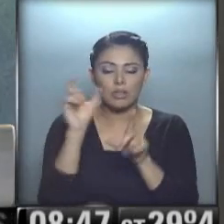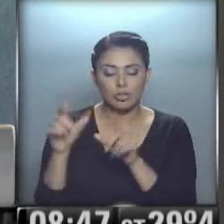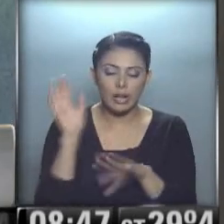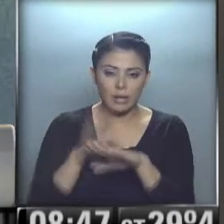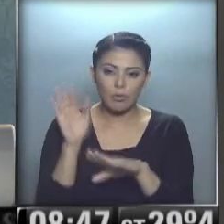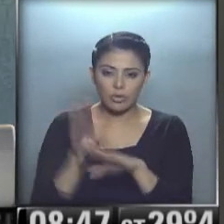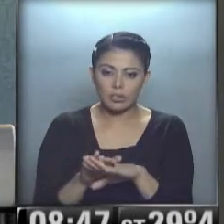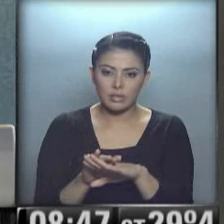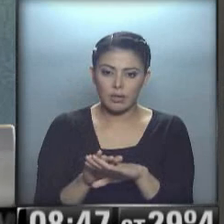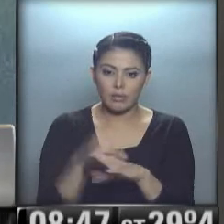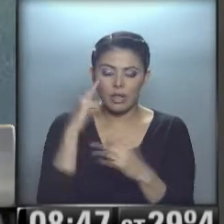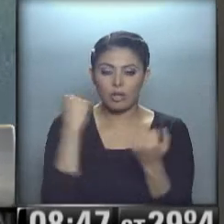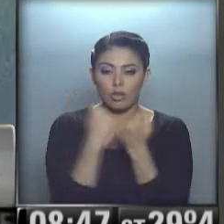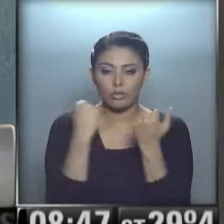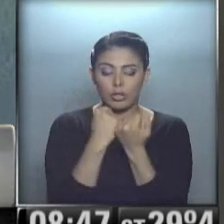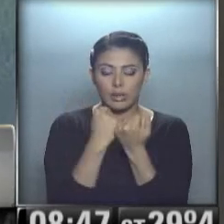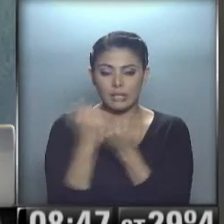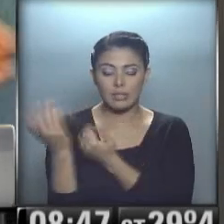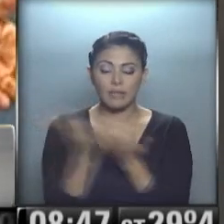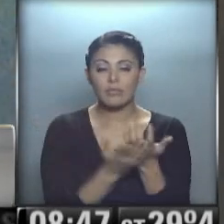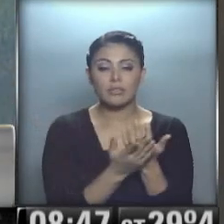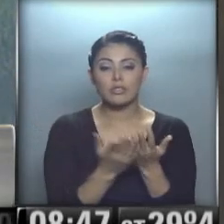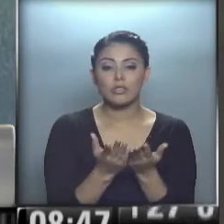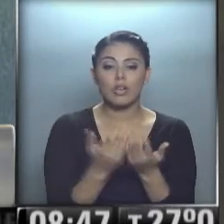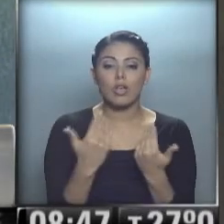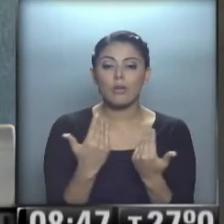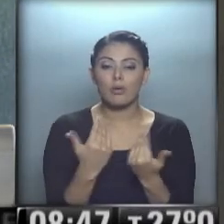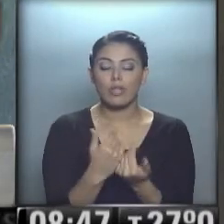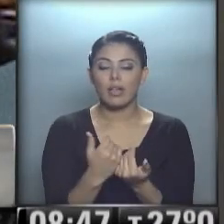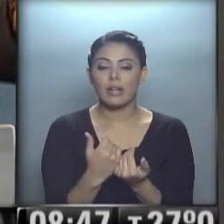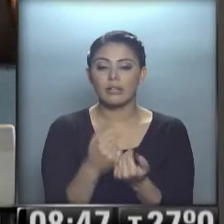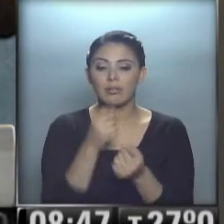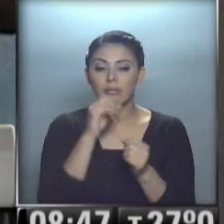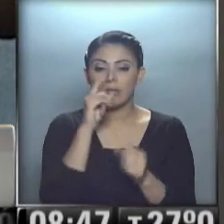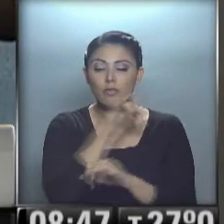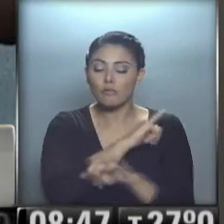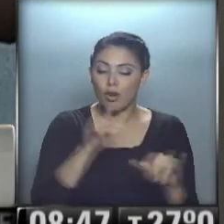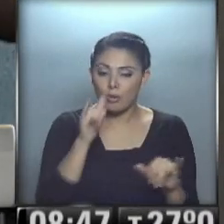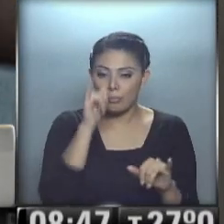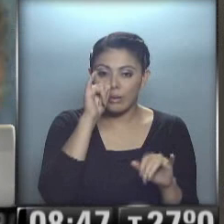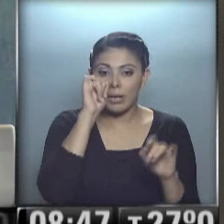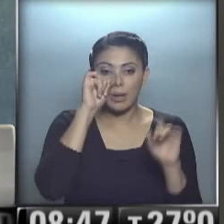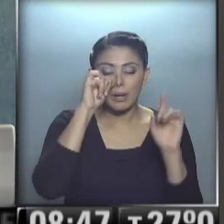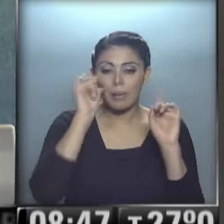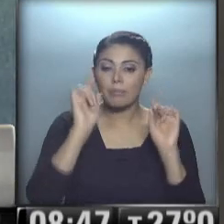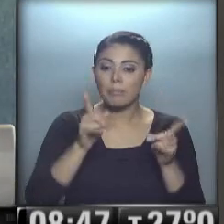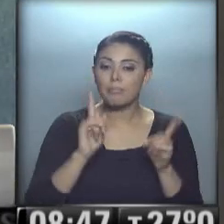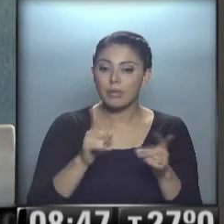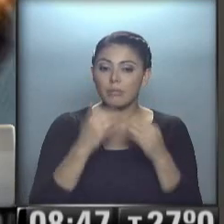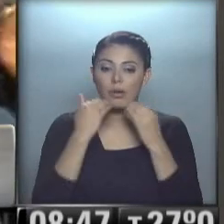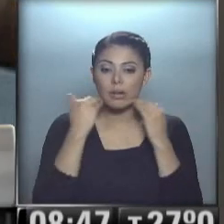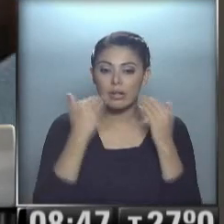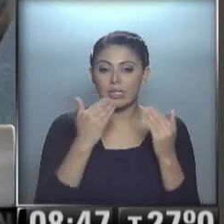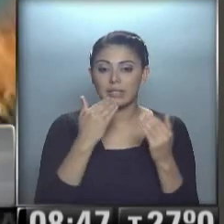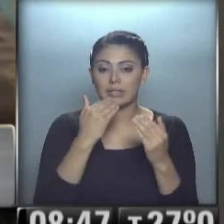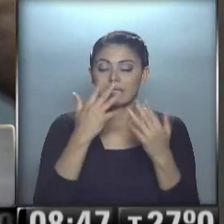de la regulación del servicio a los efectos de propiciar suministro de información. Lo mismo ocurre a través de un sistema de